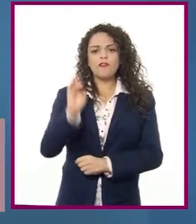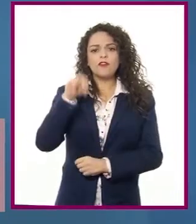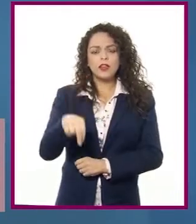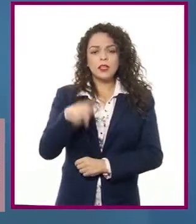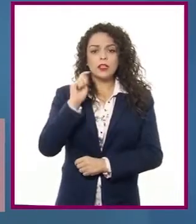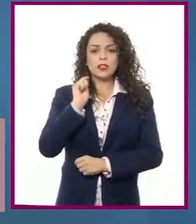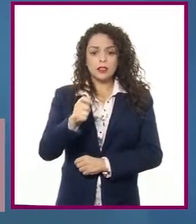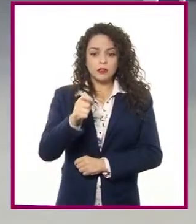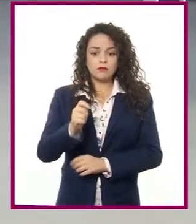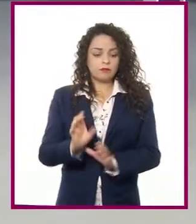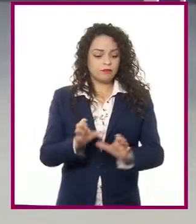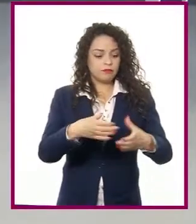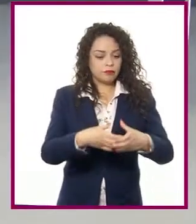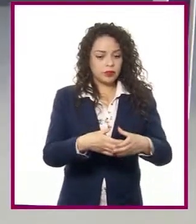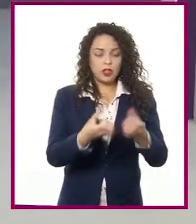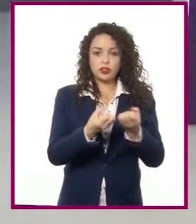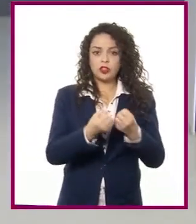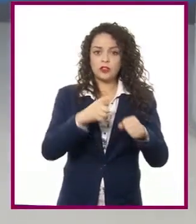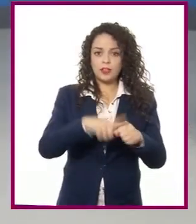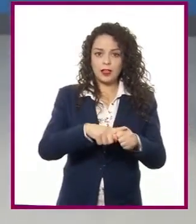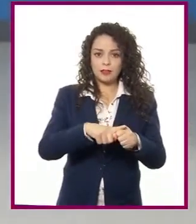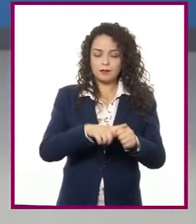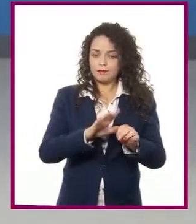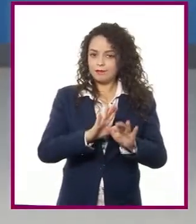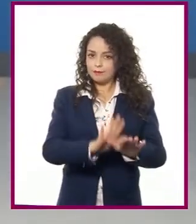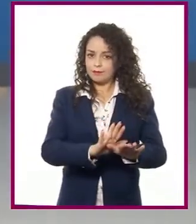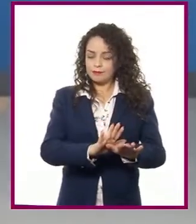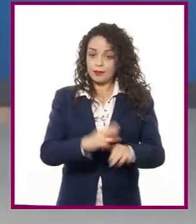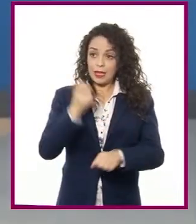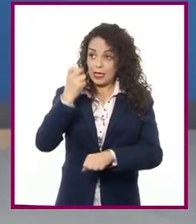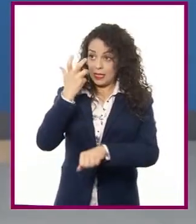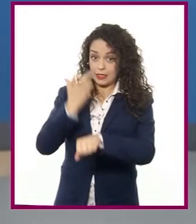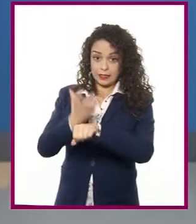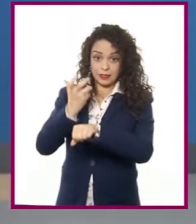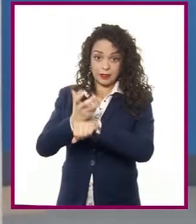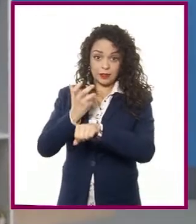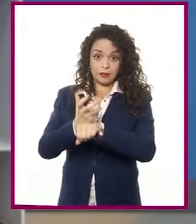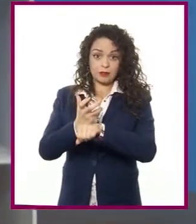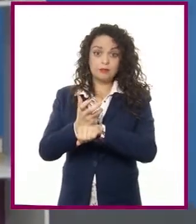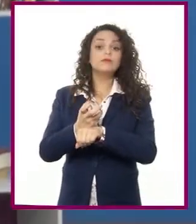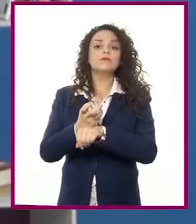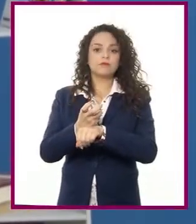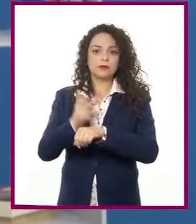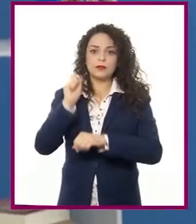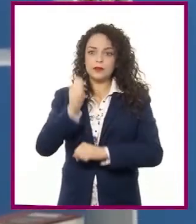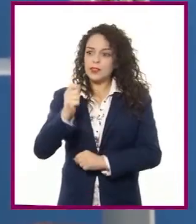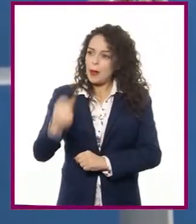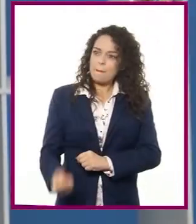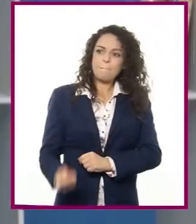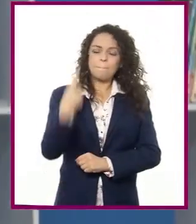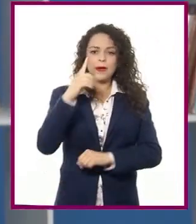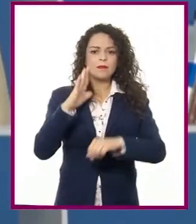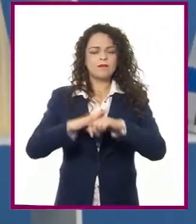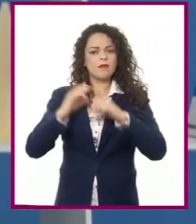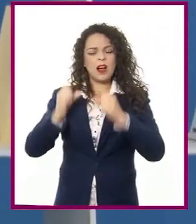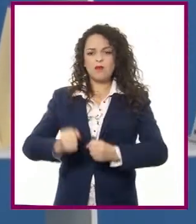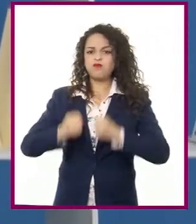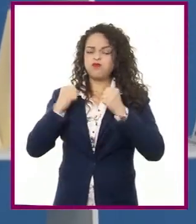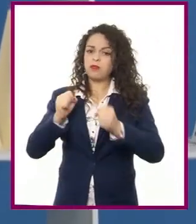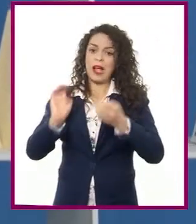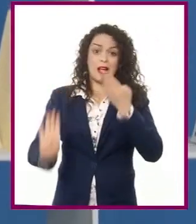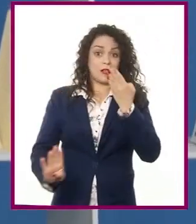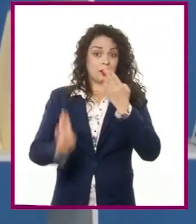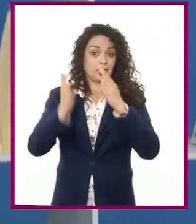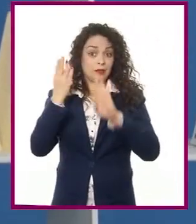bloque socialista. Tras esto, Estados Unidos de América surgió como la única superpotencia en el mundo.